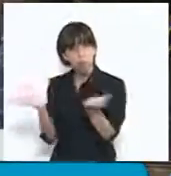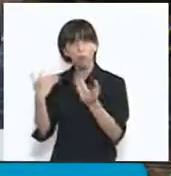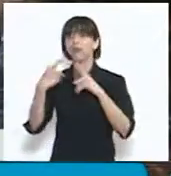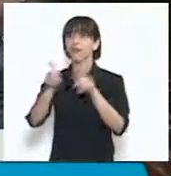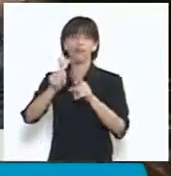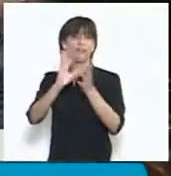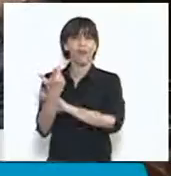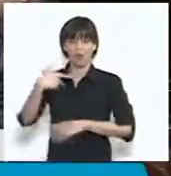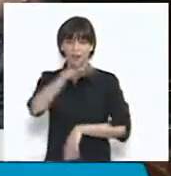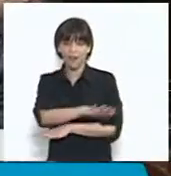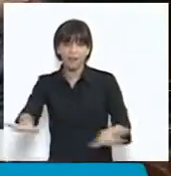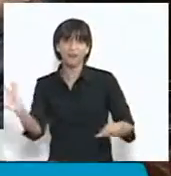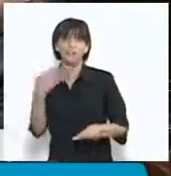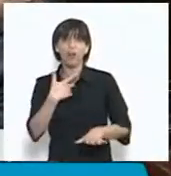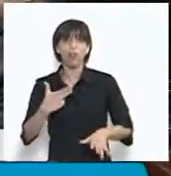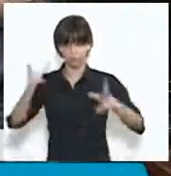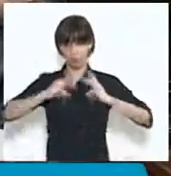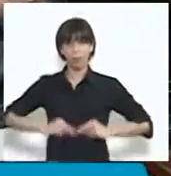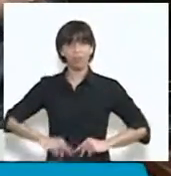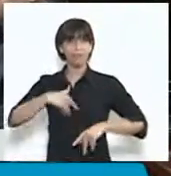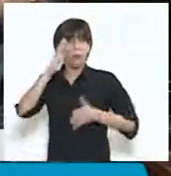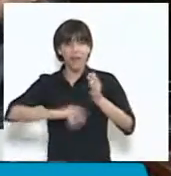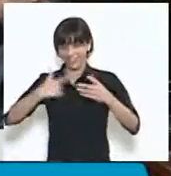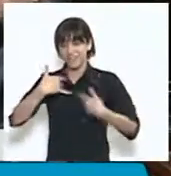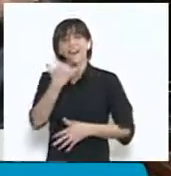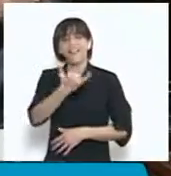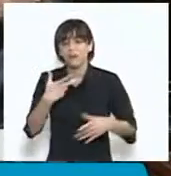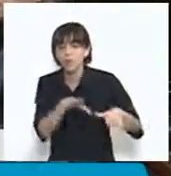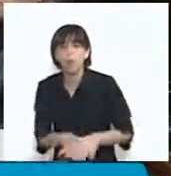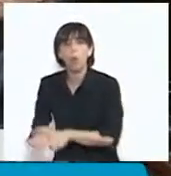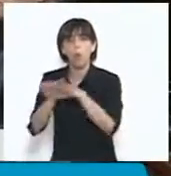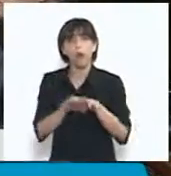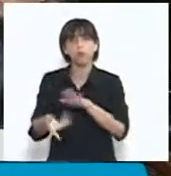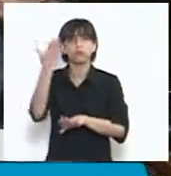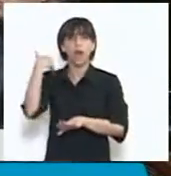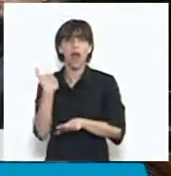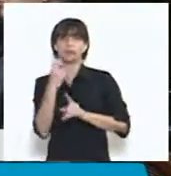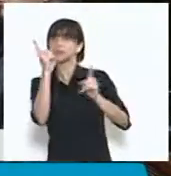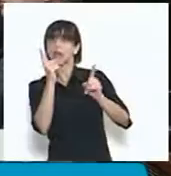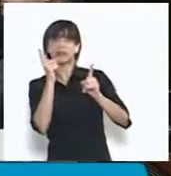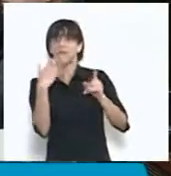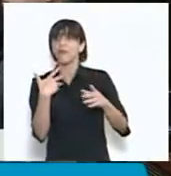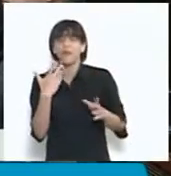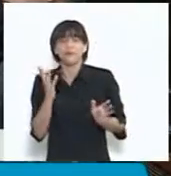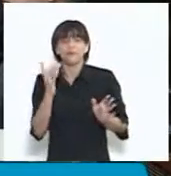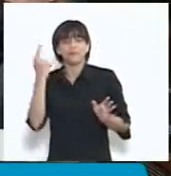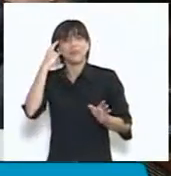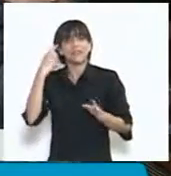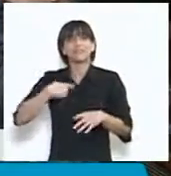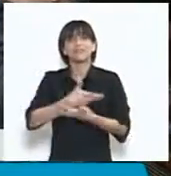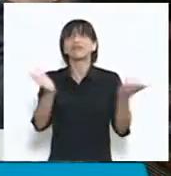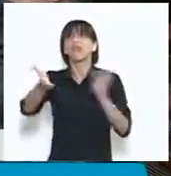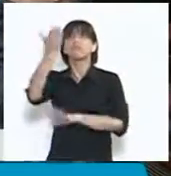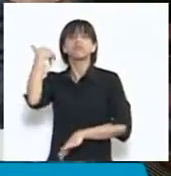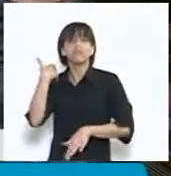guardapolvo blanco, como lo fue el que no distinguía ni entre rico ni pobre.